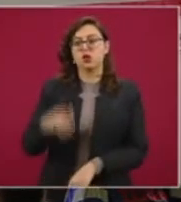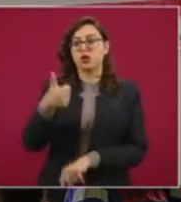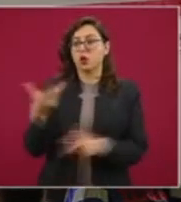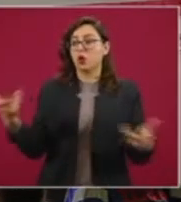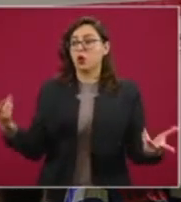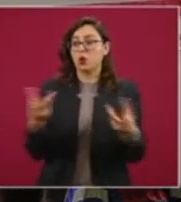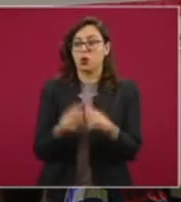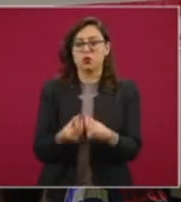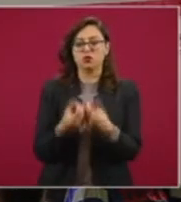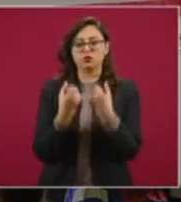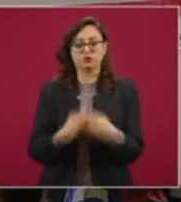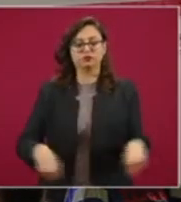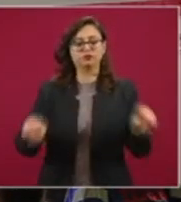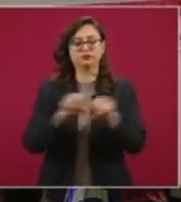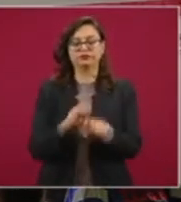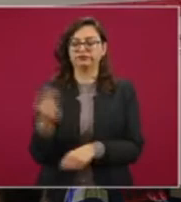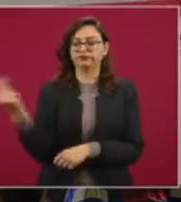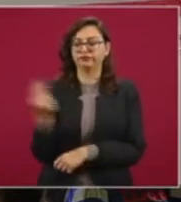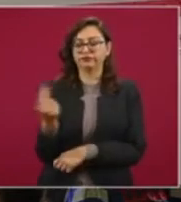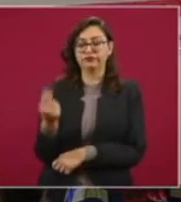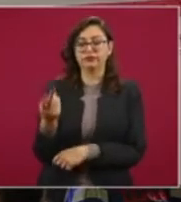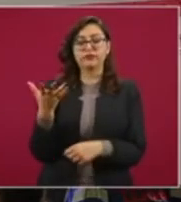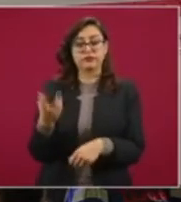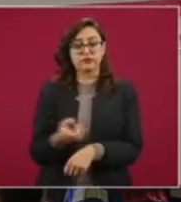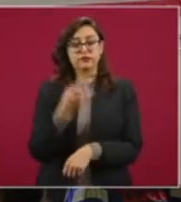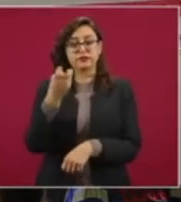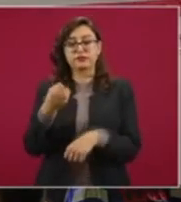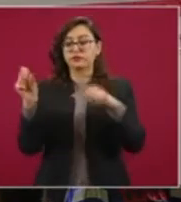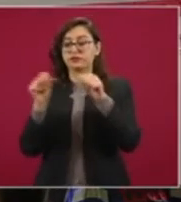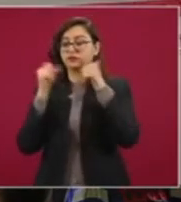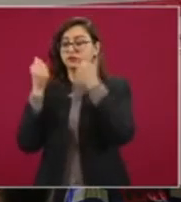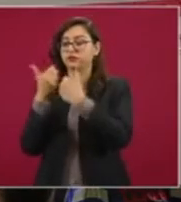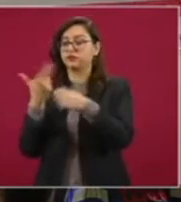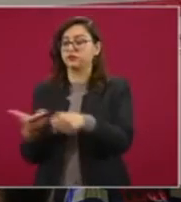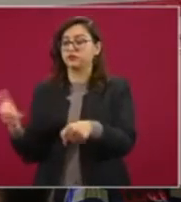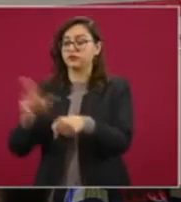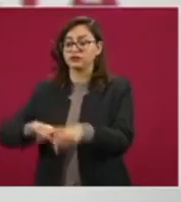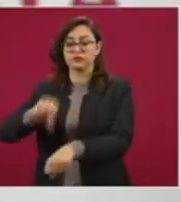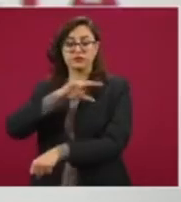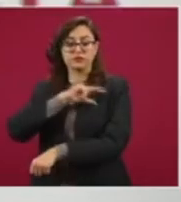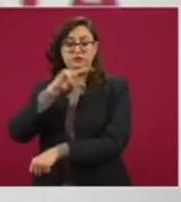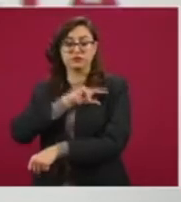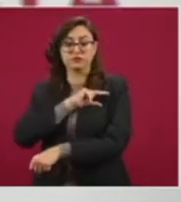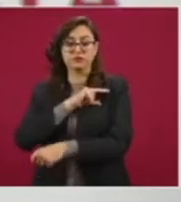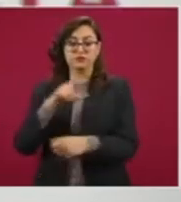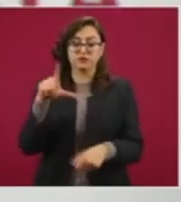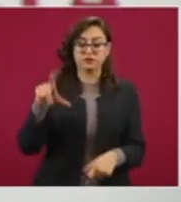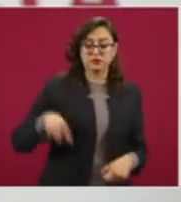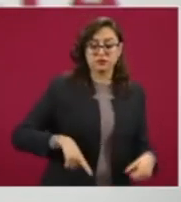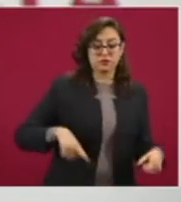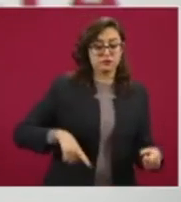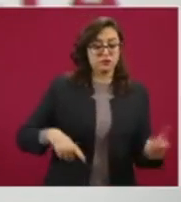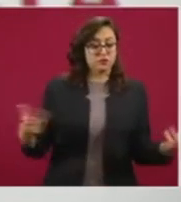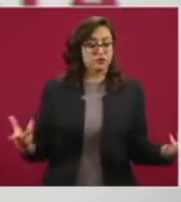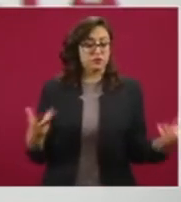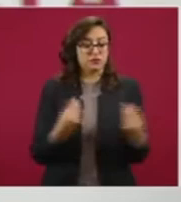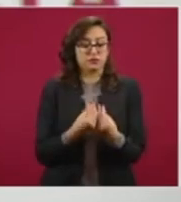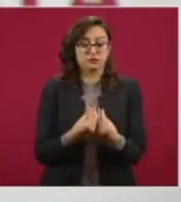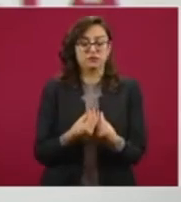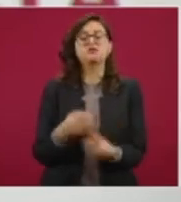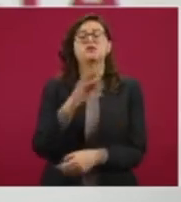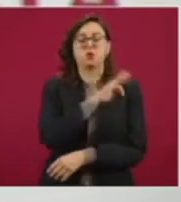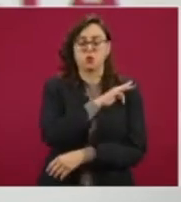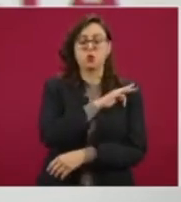las asociaciones hospitalarias del sector privado están convencidas de que la colaboración público-privada en salud es necesaria y